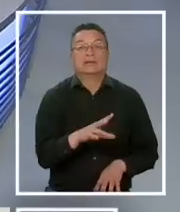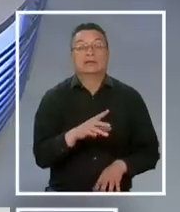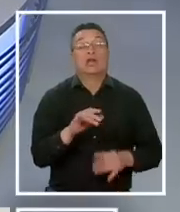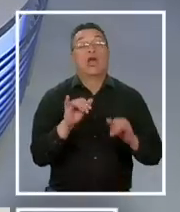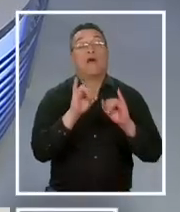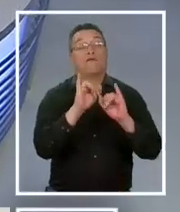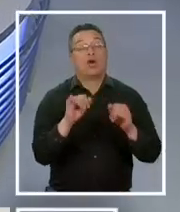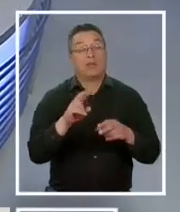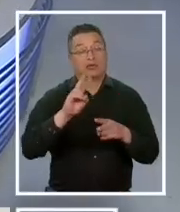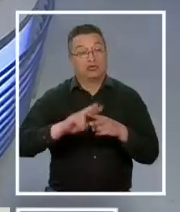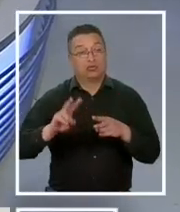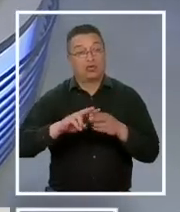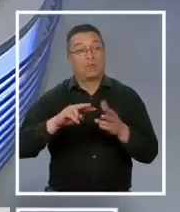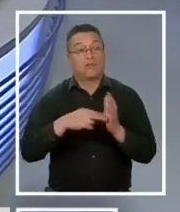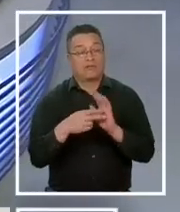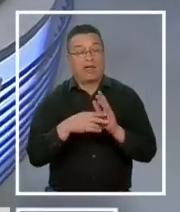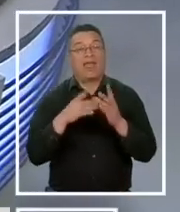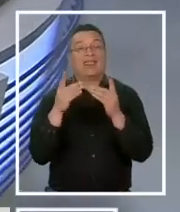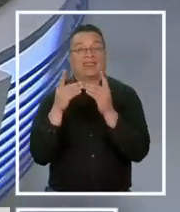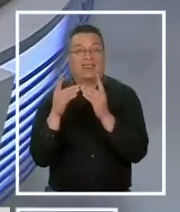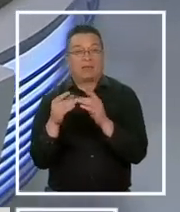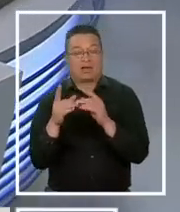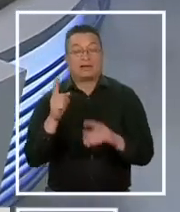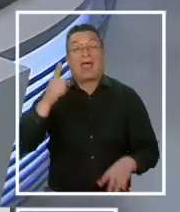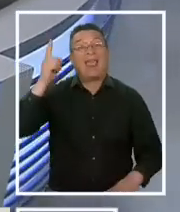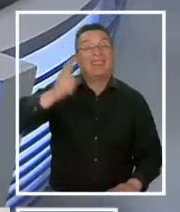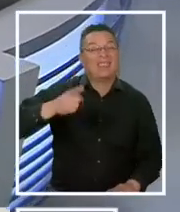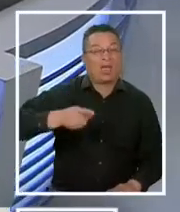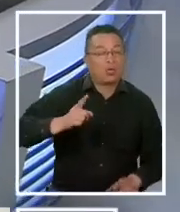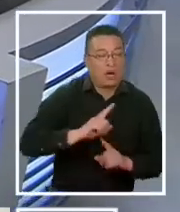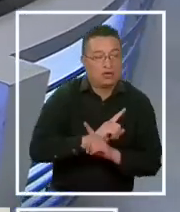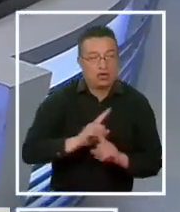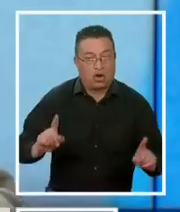la fórmula para solucionar nuestros problemas es con democracia y nunca contestamos